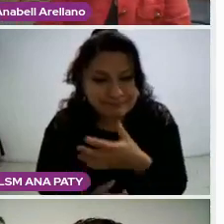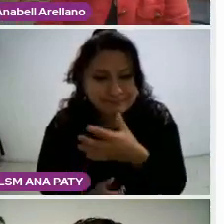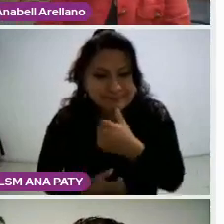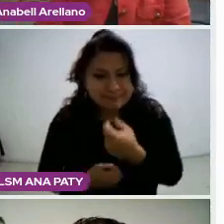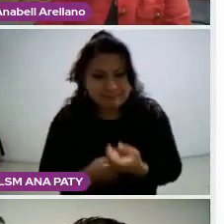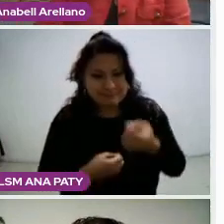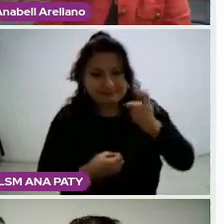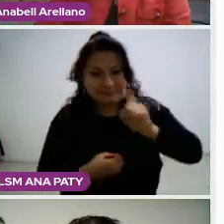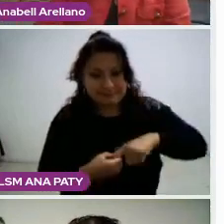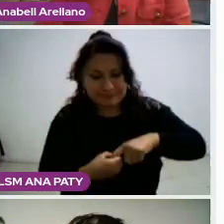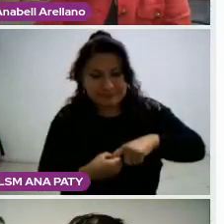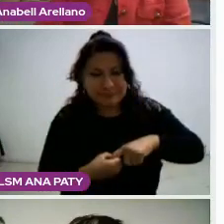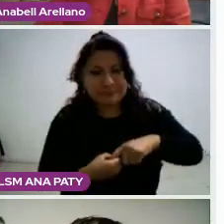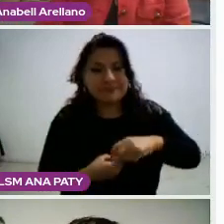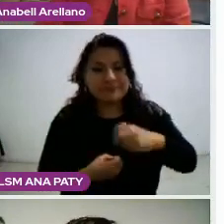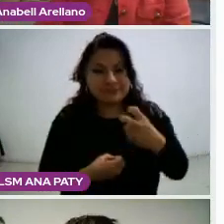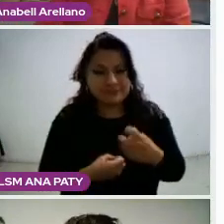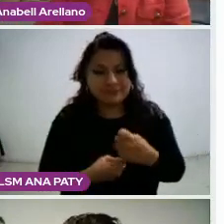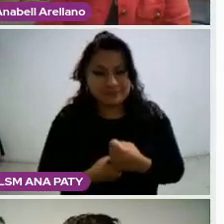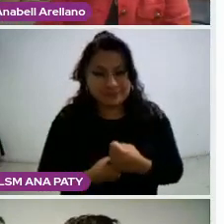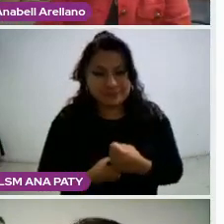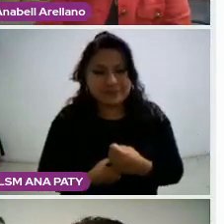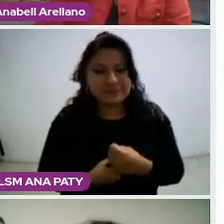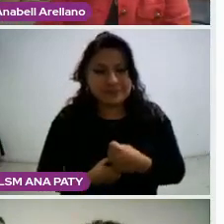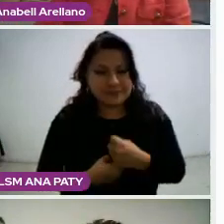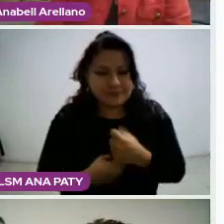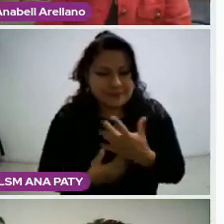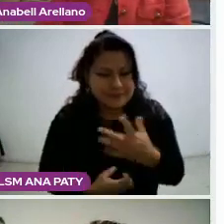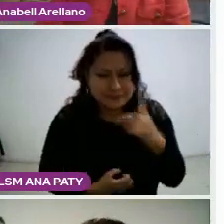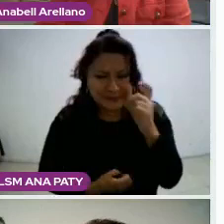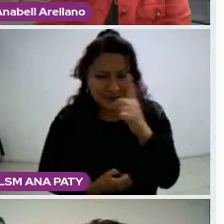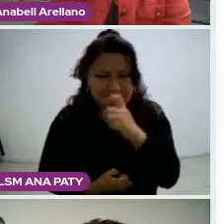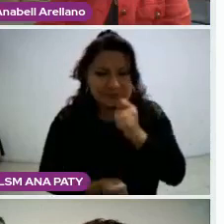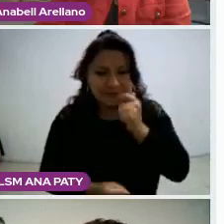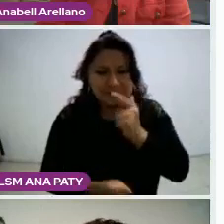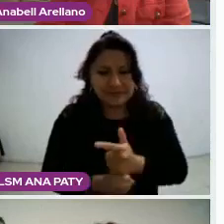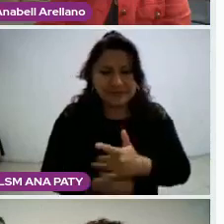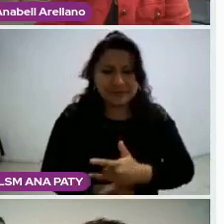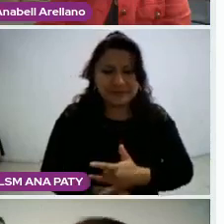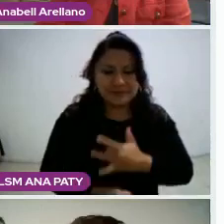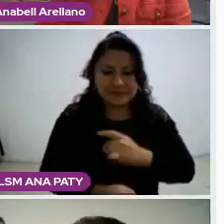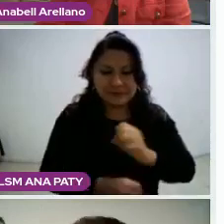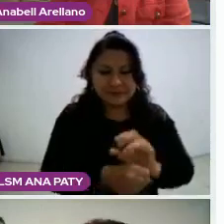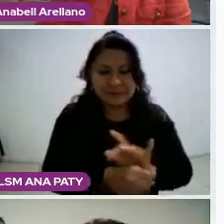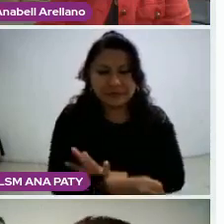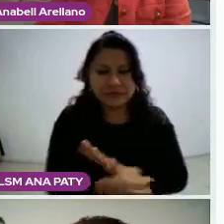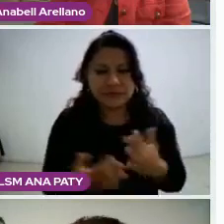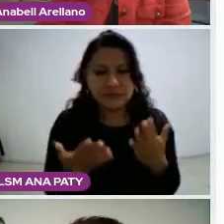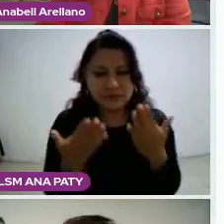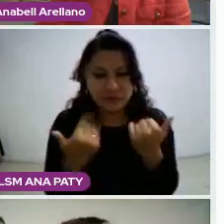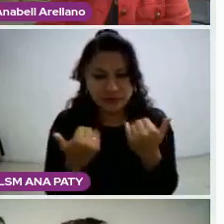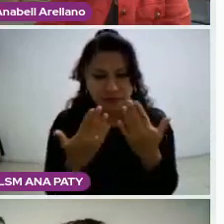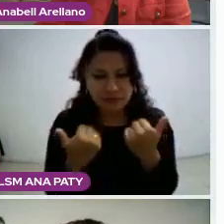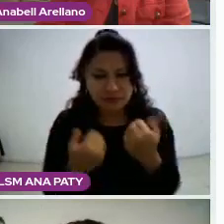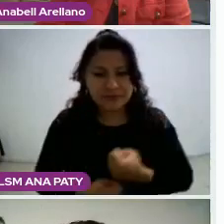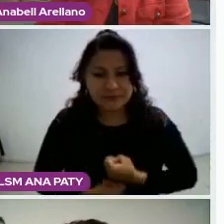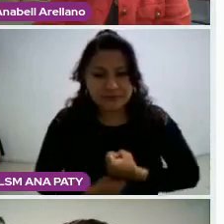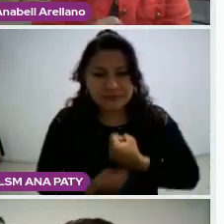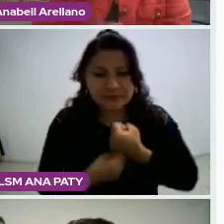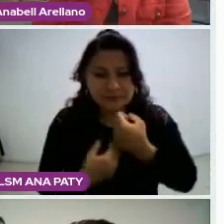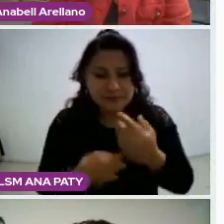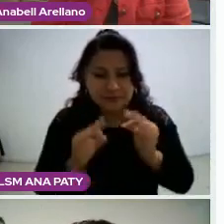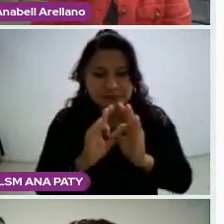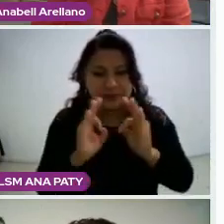las emociones y la no identificación, ¿no? Entonces, todo tiene que salir de algún lado y sale pues con dolores, ¿no?